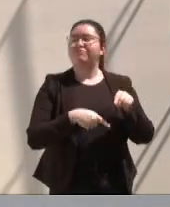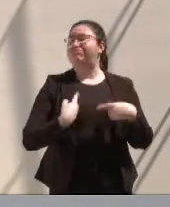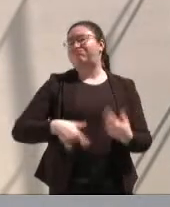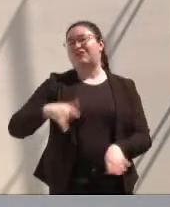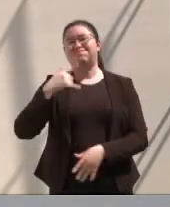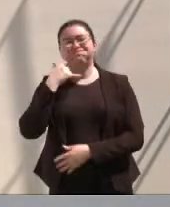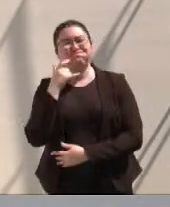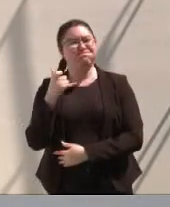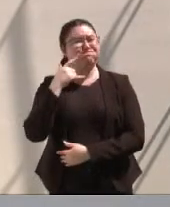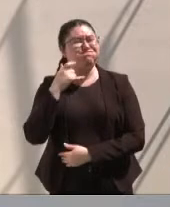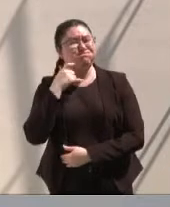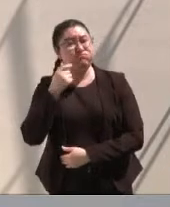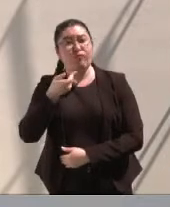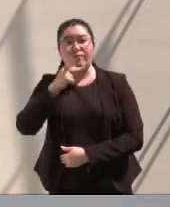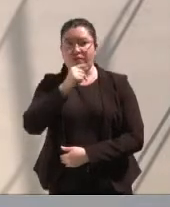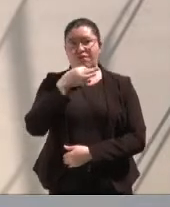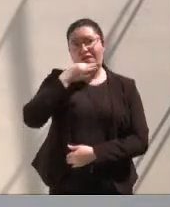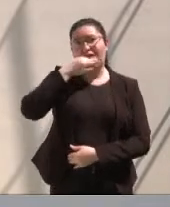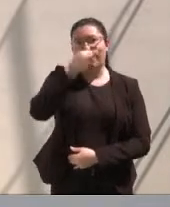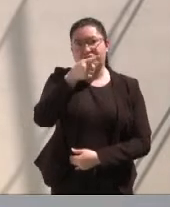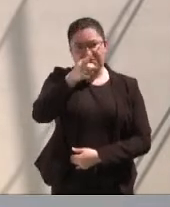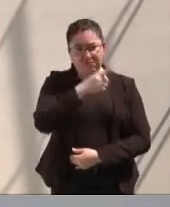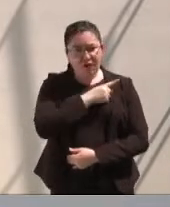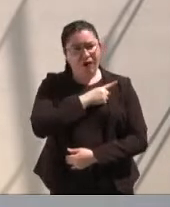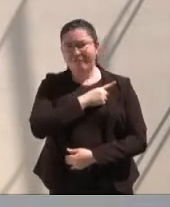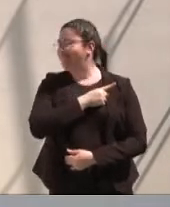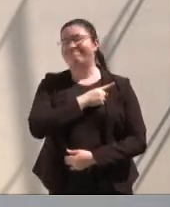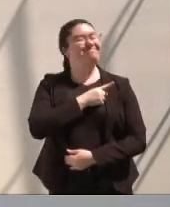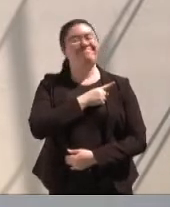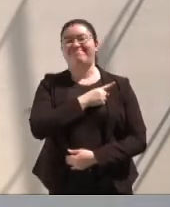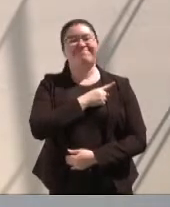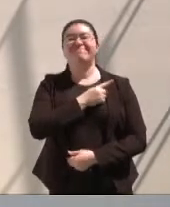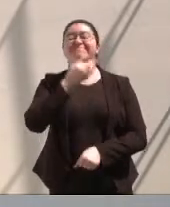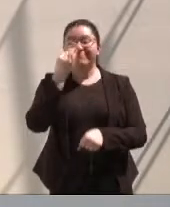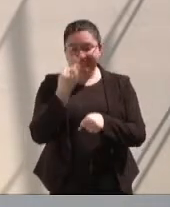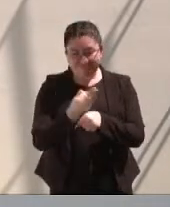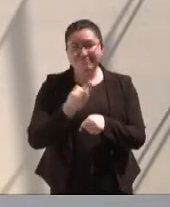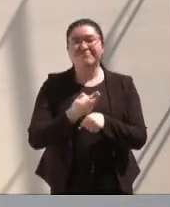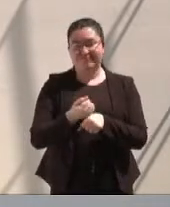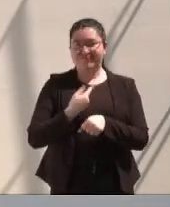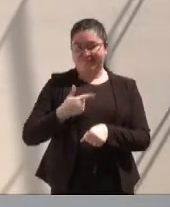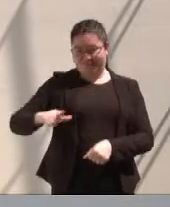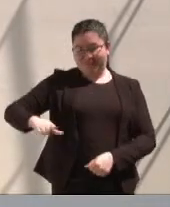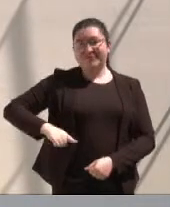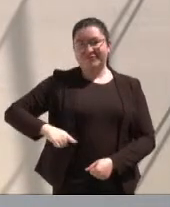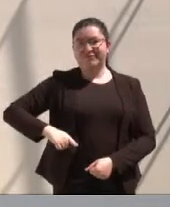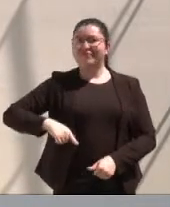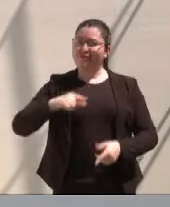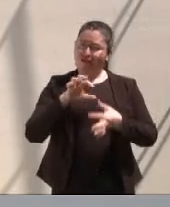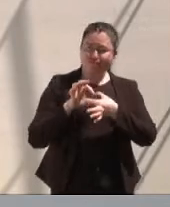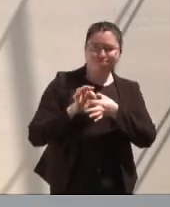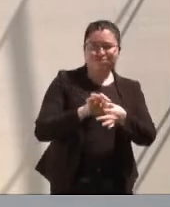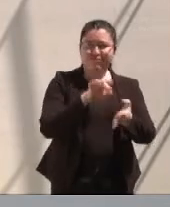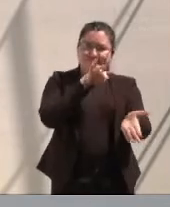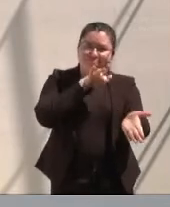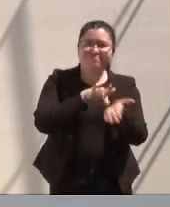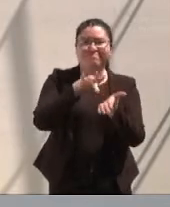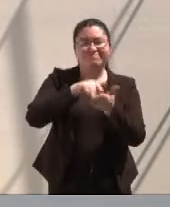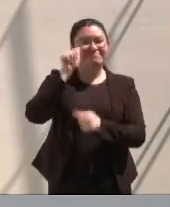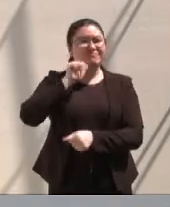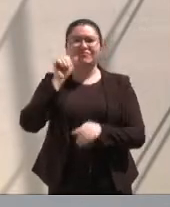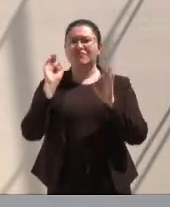digo a todas ustedes que no están solas. Tienen en esta administración a un aliado que, sin importar la trinchera en la que